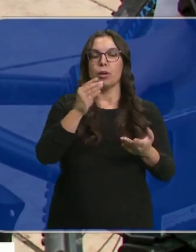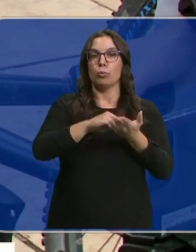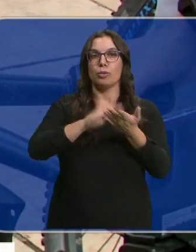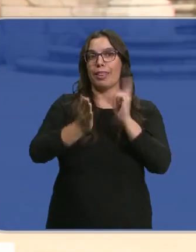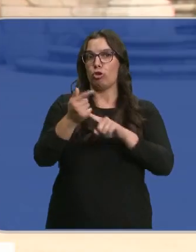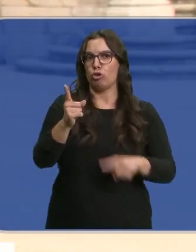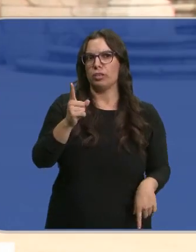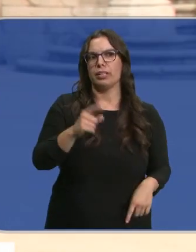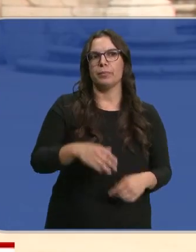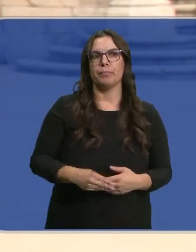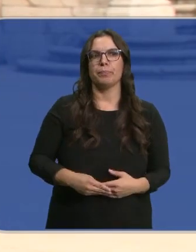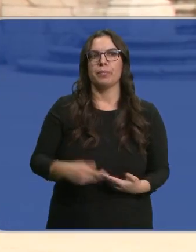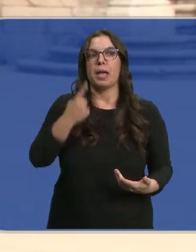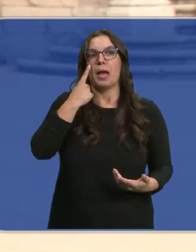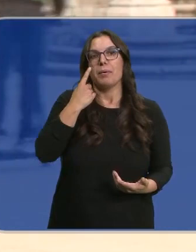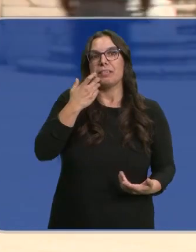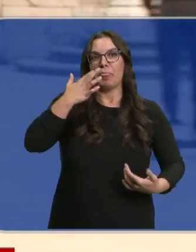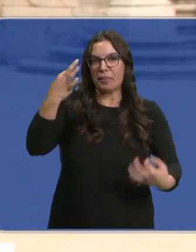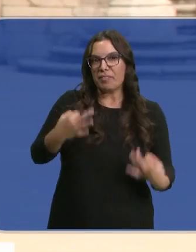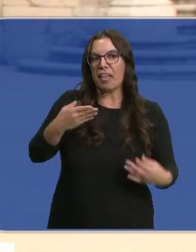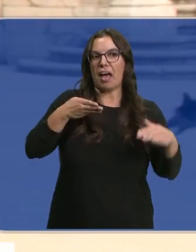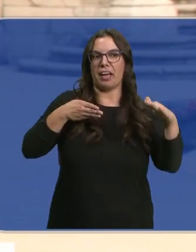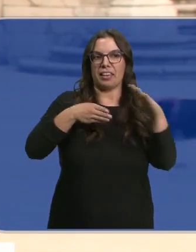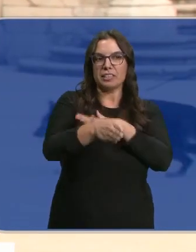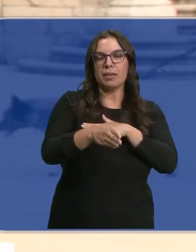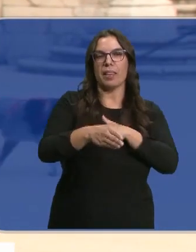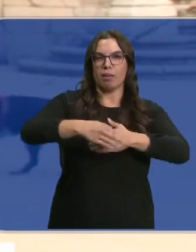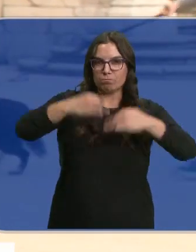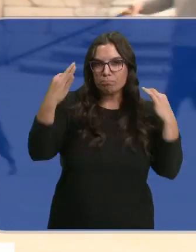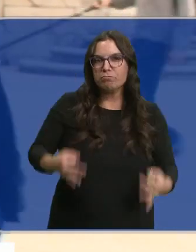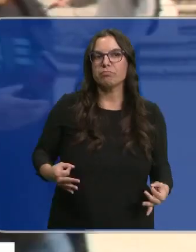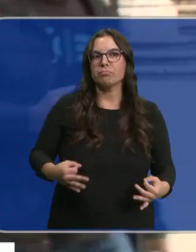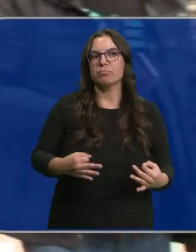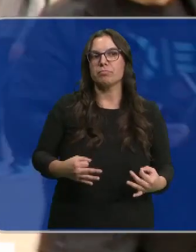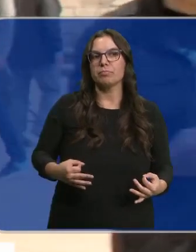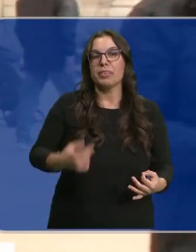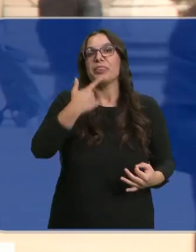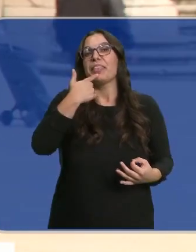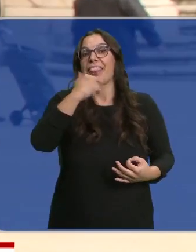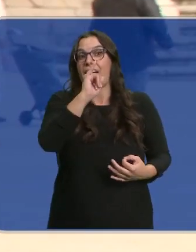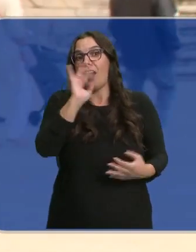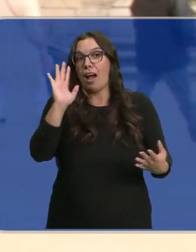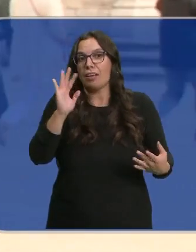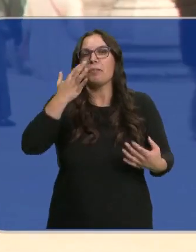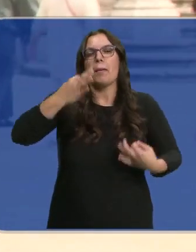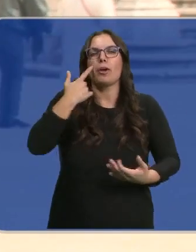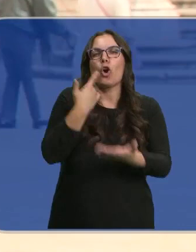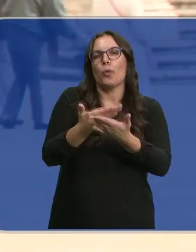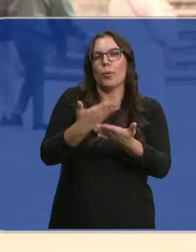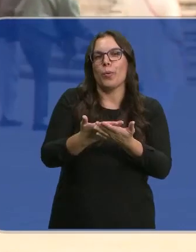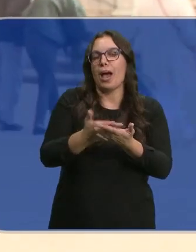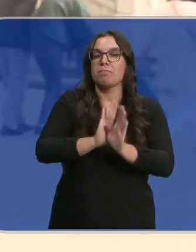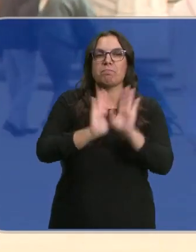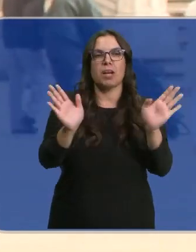de conseguir. Vamos a ver si de verdad la accesibilidad que ellos dicen existe